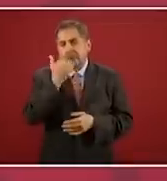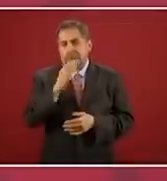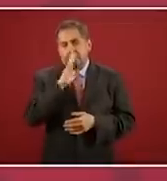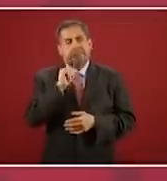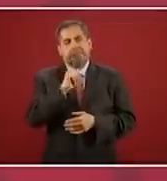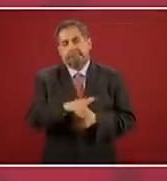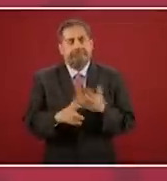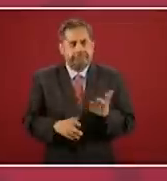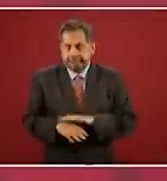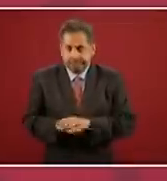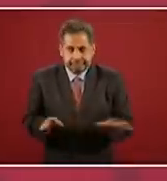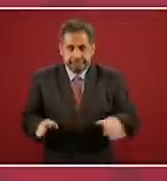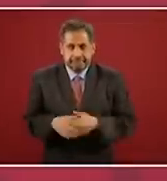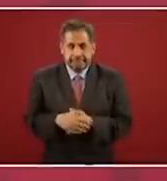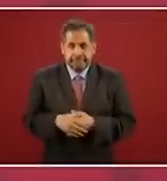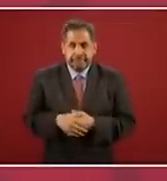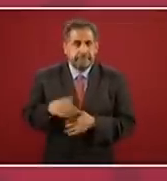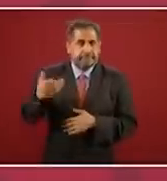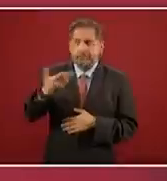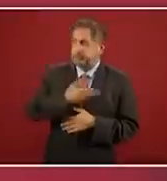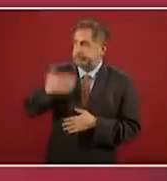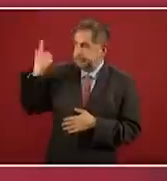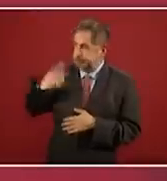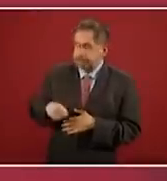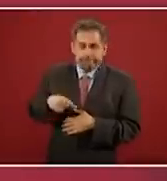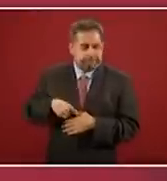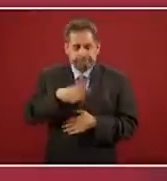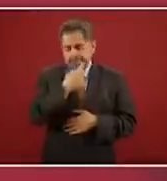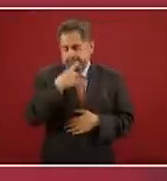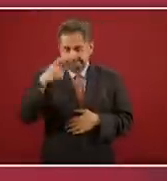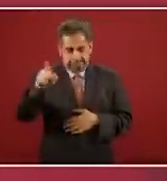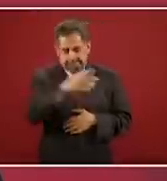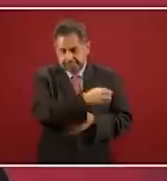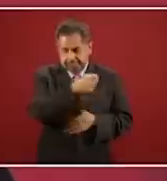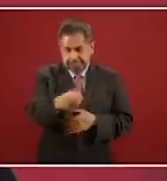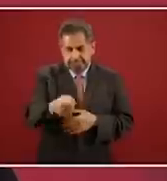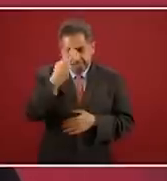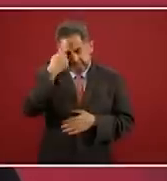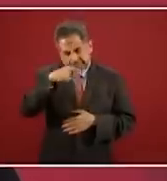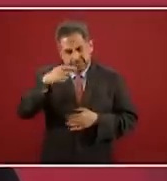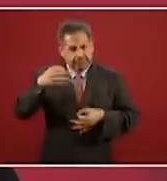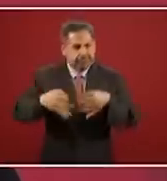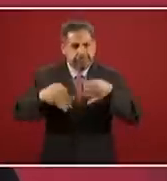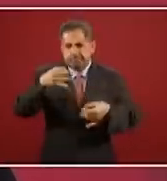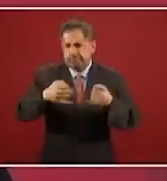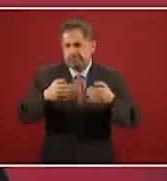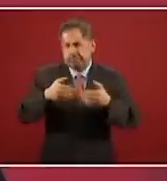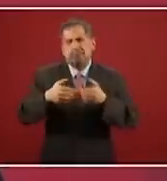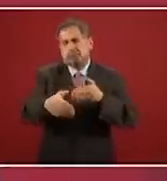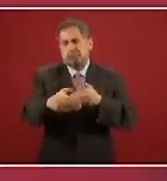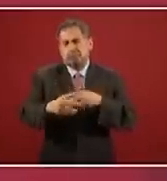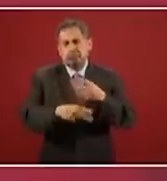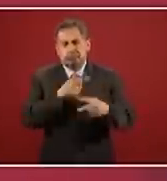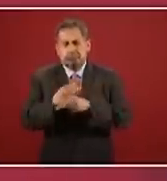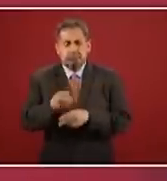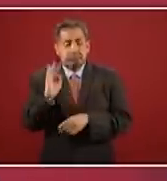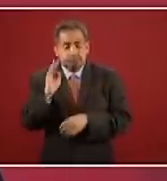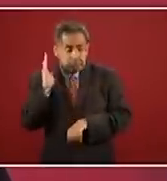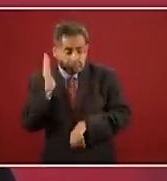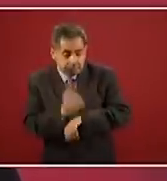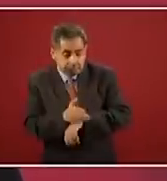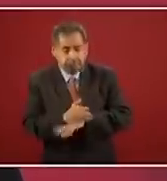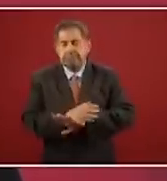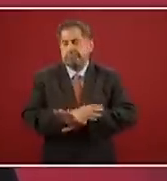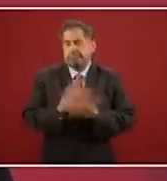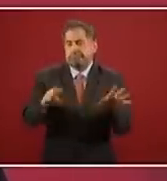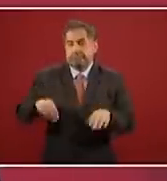casos, cumpliendo la instrucción del presidente, han llegado ante las autoridades competentes para que sean ellas y ellos los que sancionen en el caso